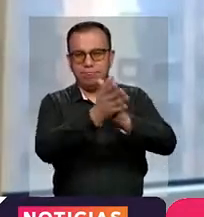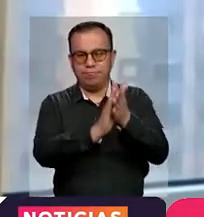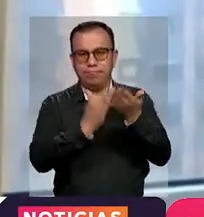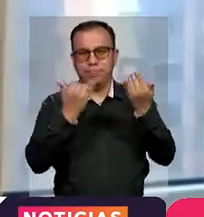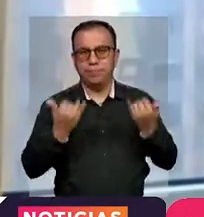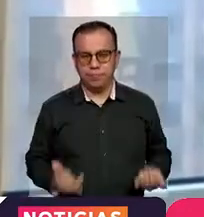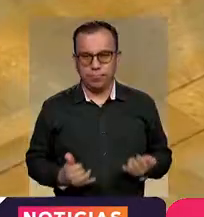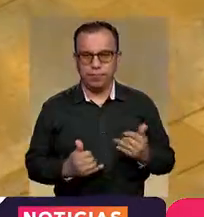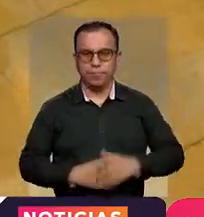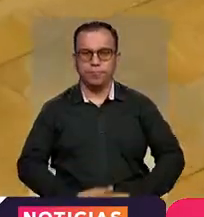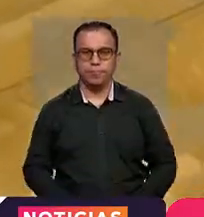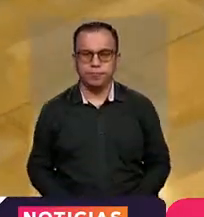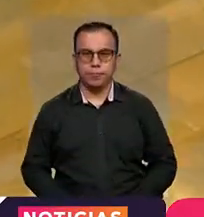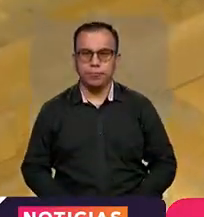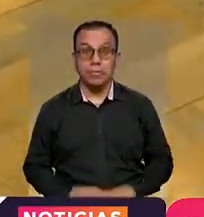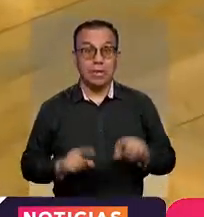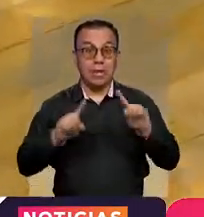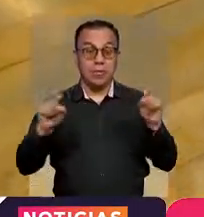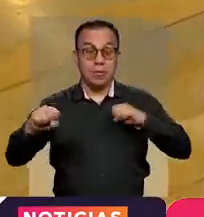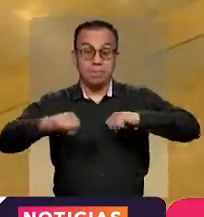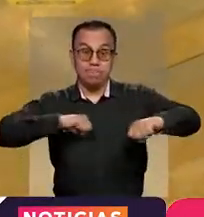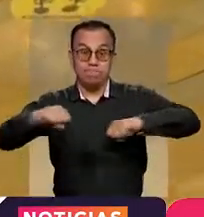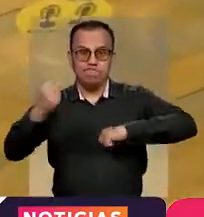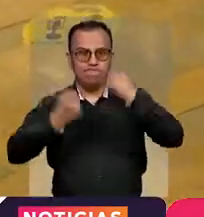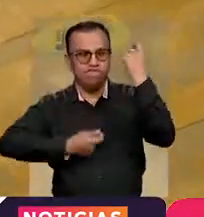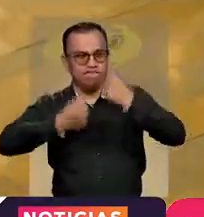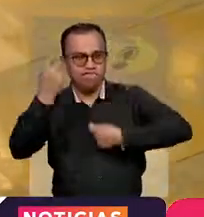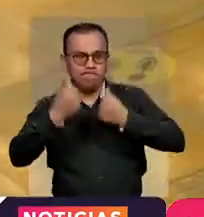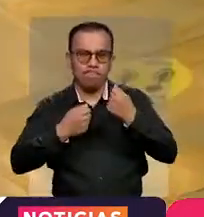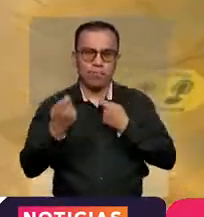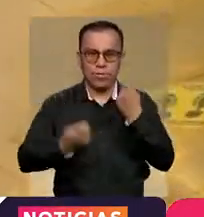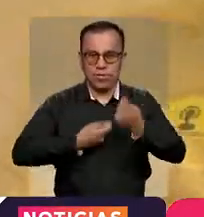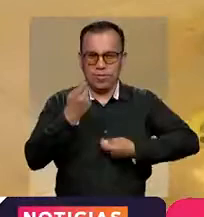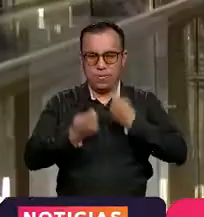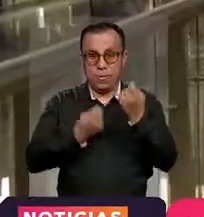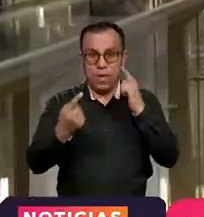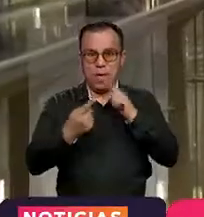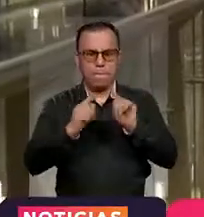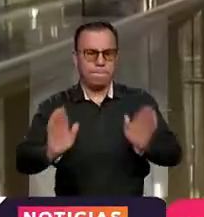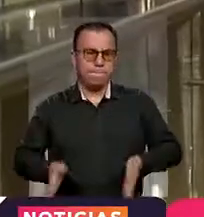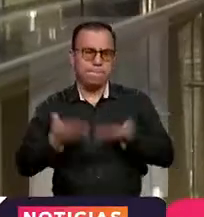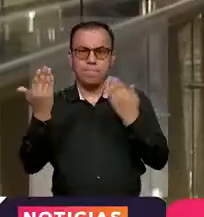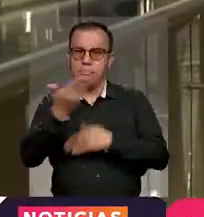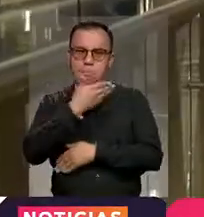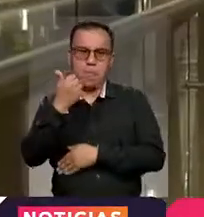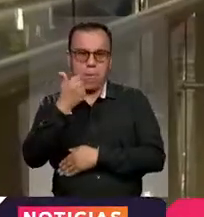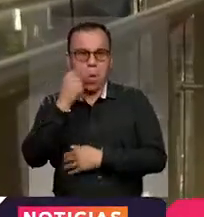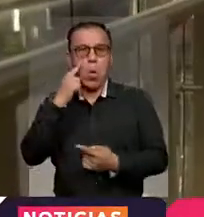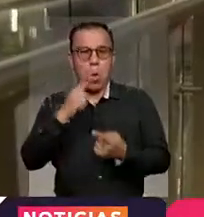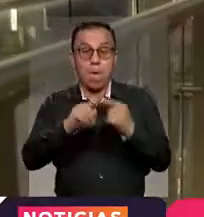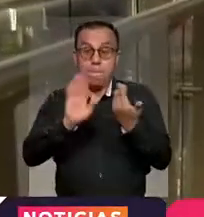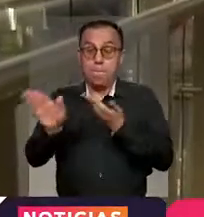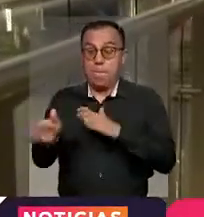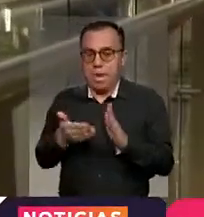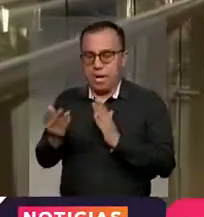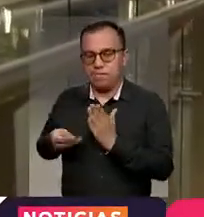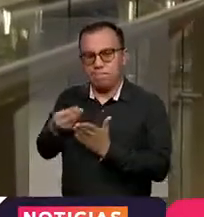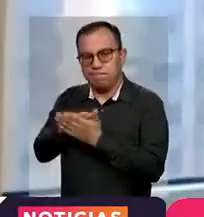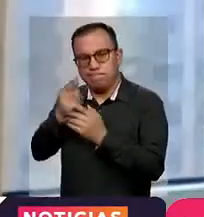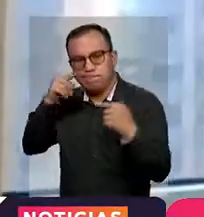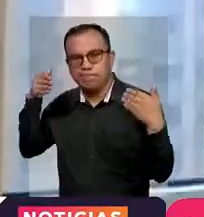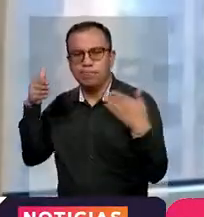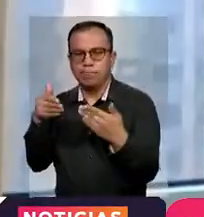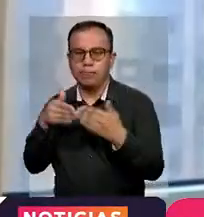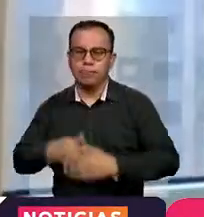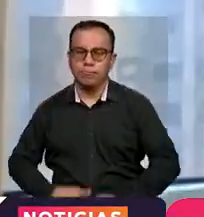se venía teniendo. En medio de una reactivación económica se debe tener en cuenta que es mejor hacer unos buenos planes de inversión.